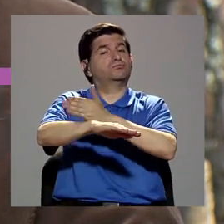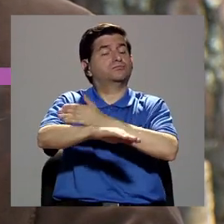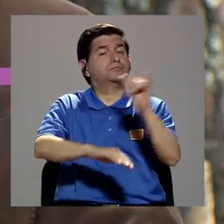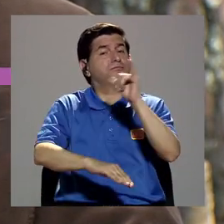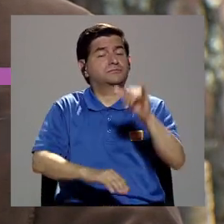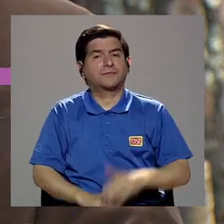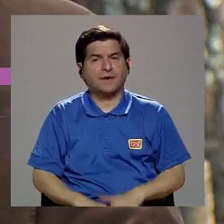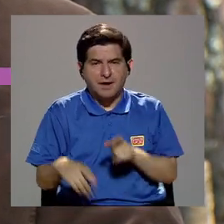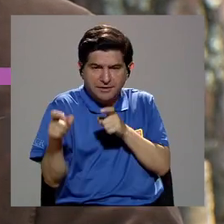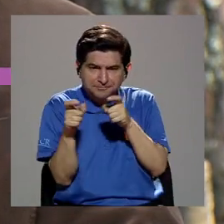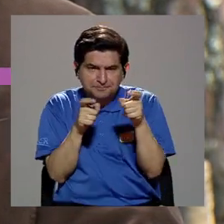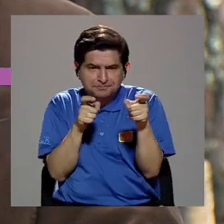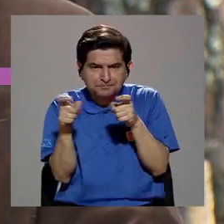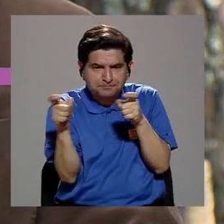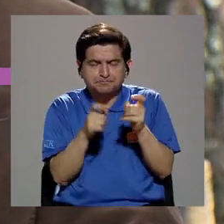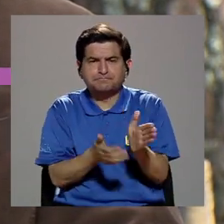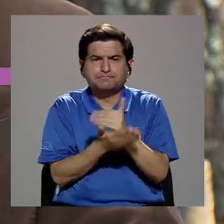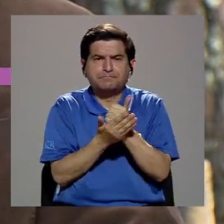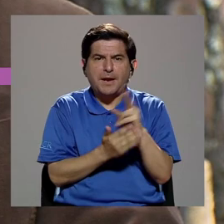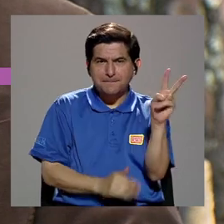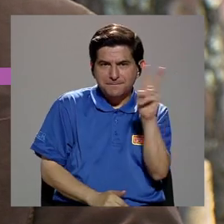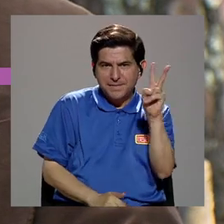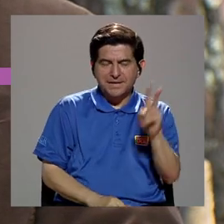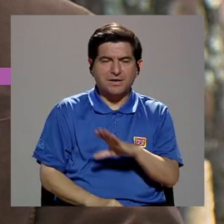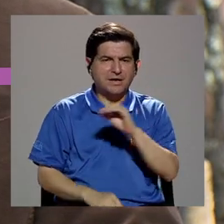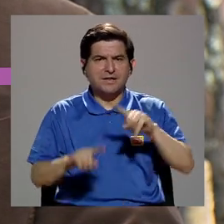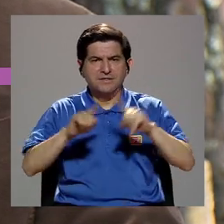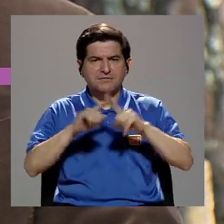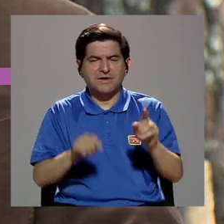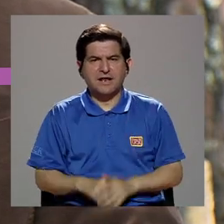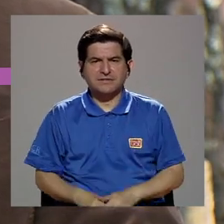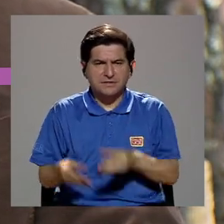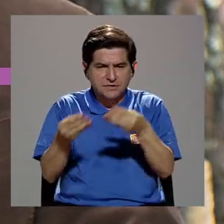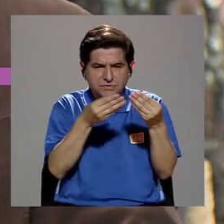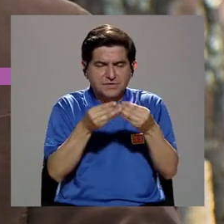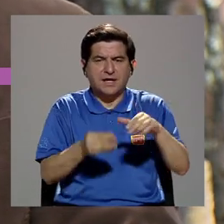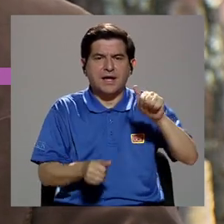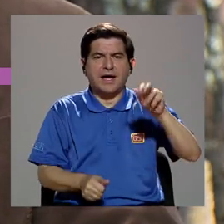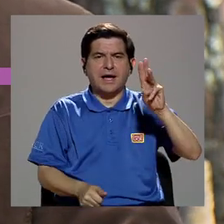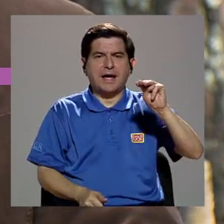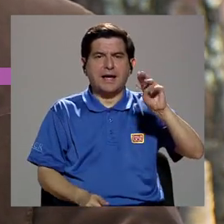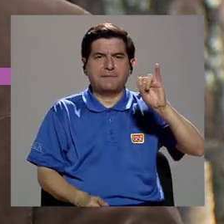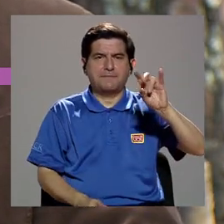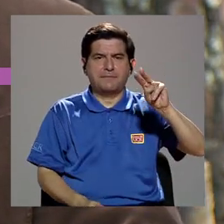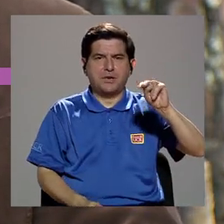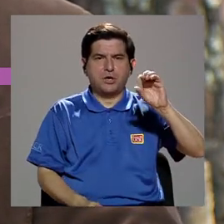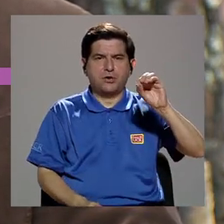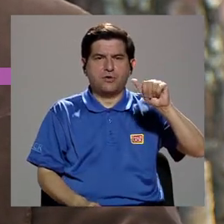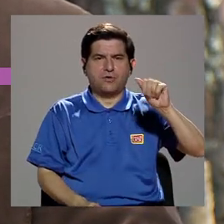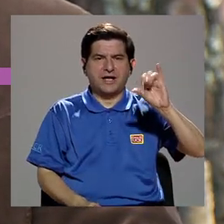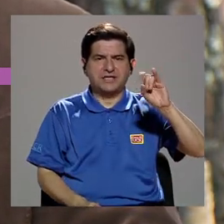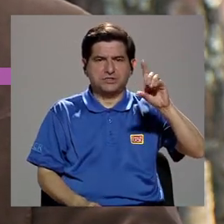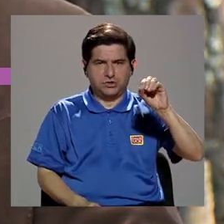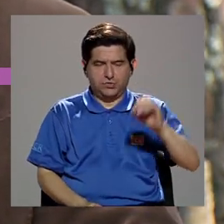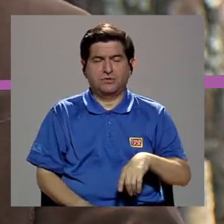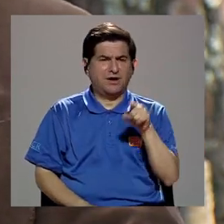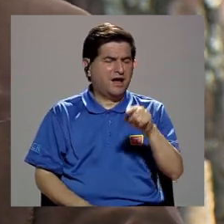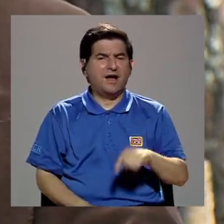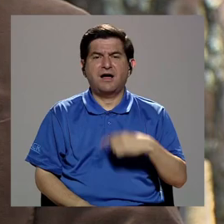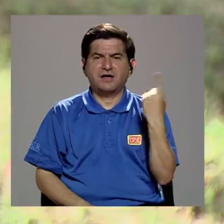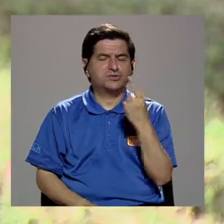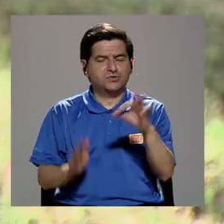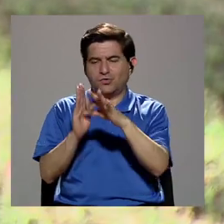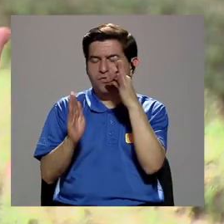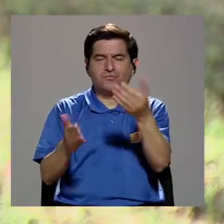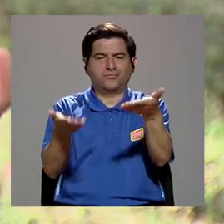la administración de algunas vitaminas y aminoácidos que no se obtienen en otras condiciones que no sea a través de las frutas. Y también, tal